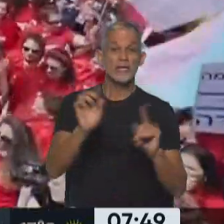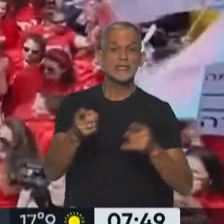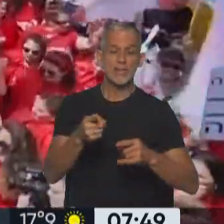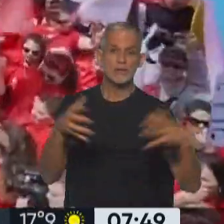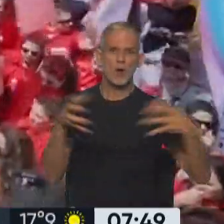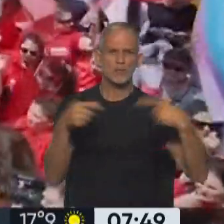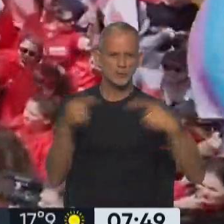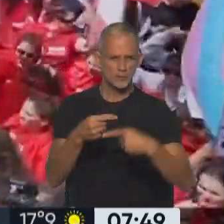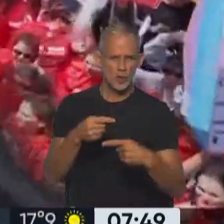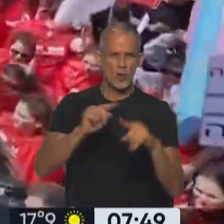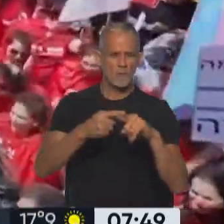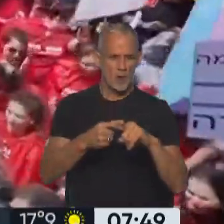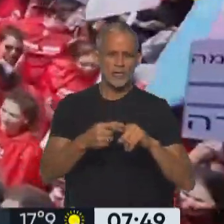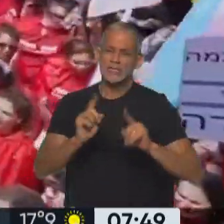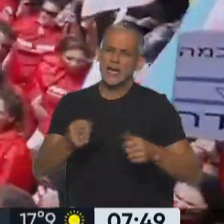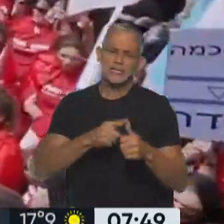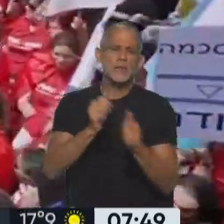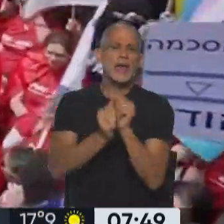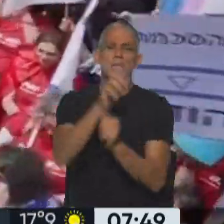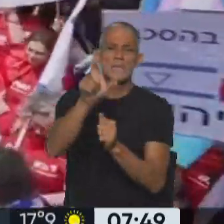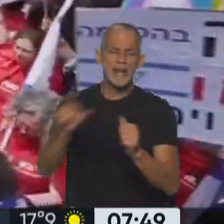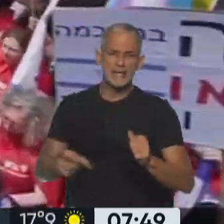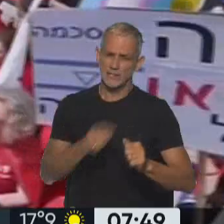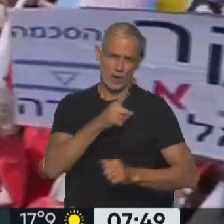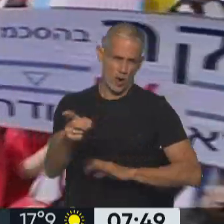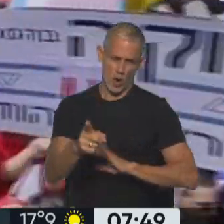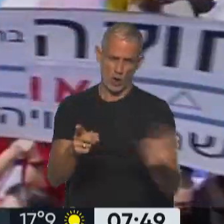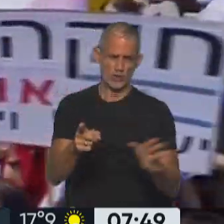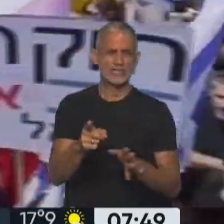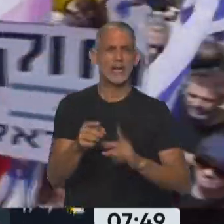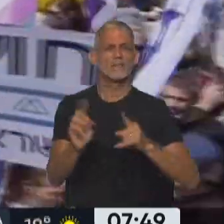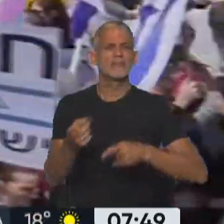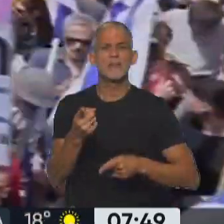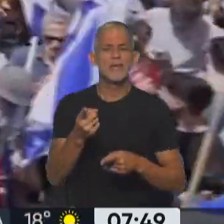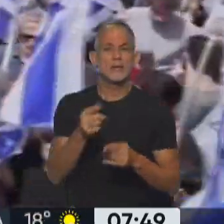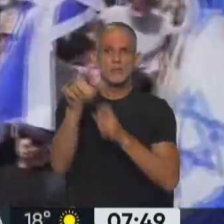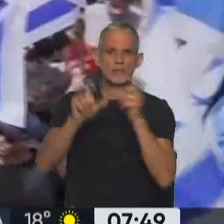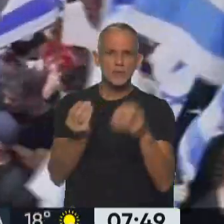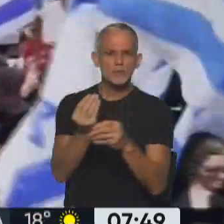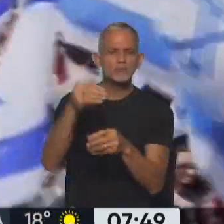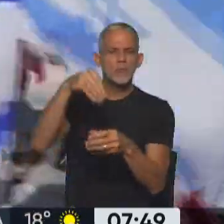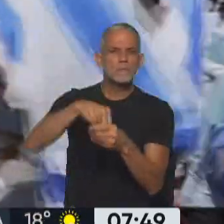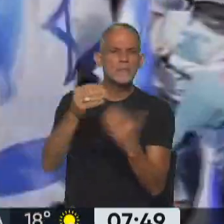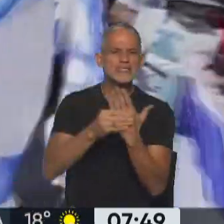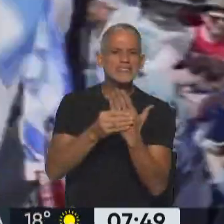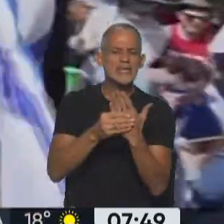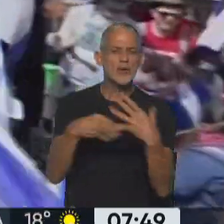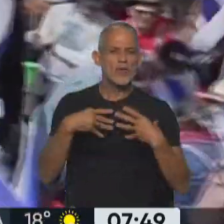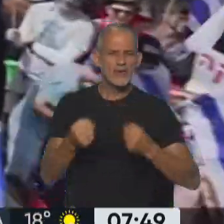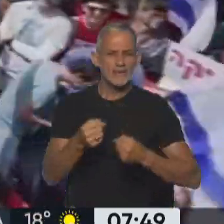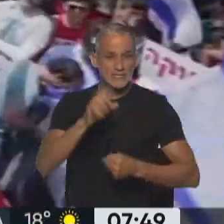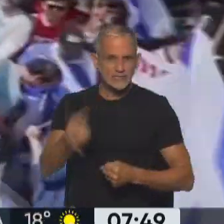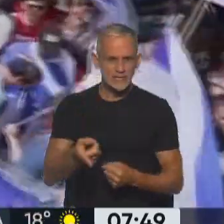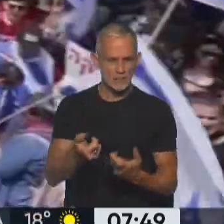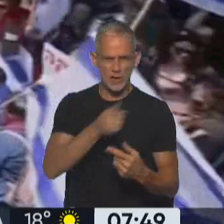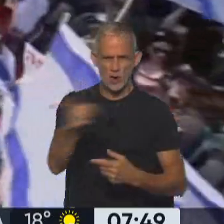oposición política, también del empresariado, de inclusive miembros del Ministerio de Defensa. Y también